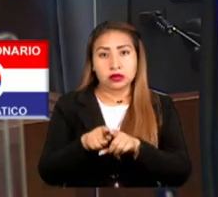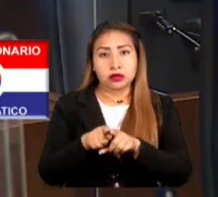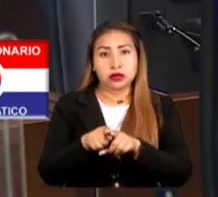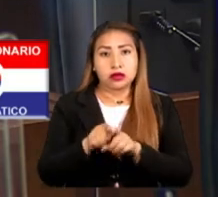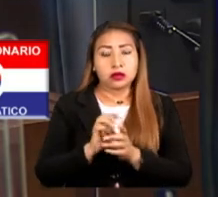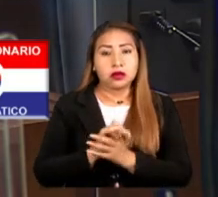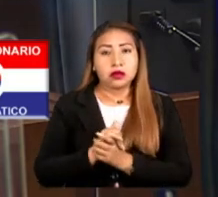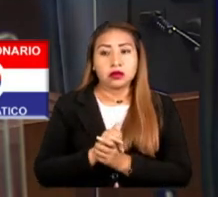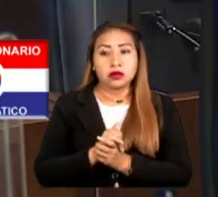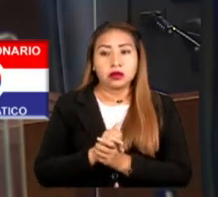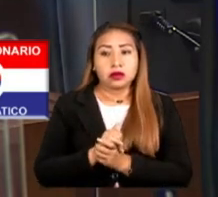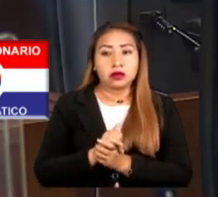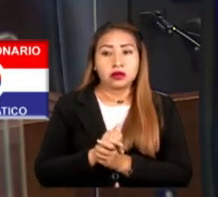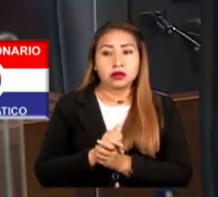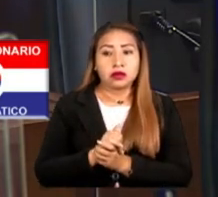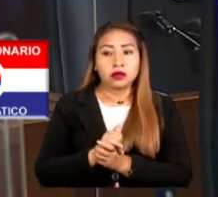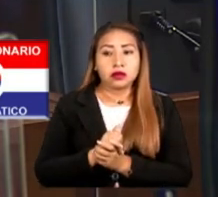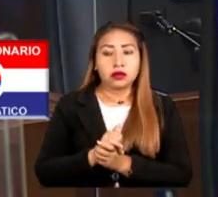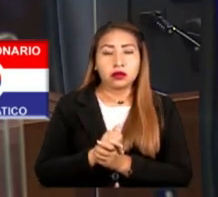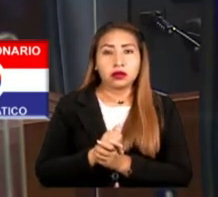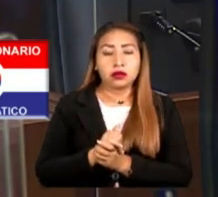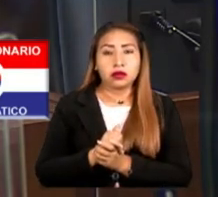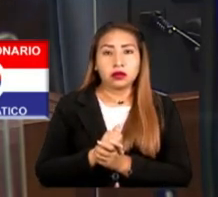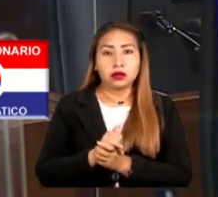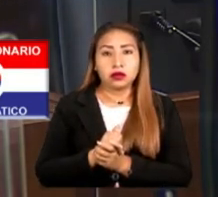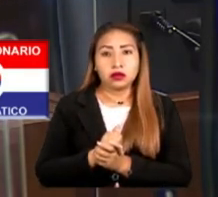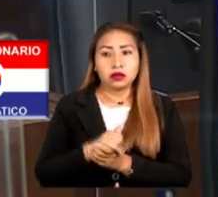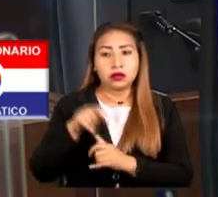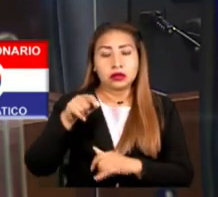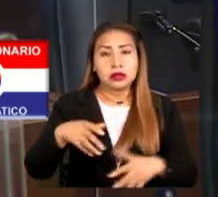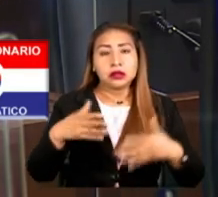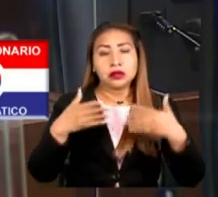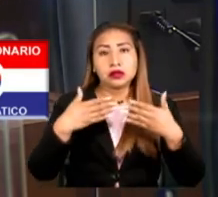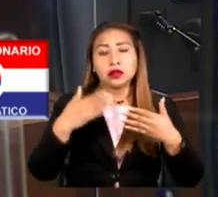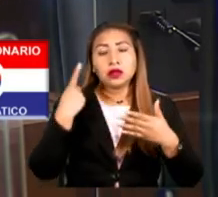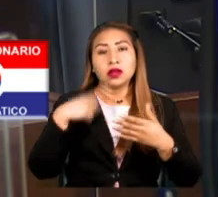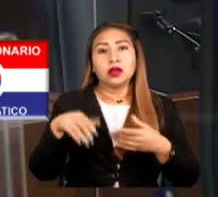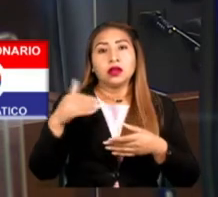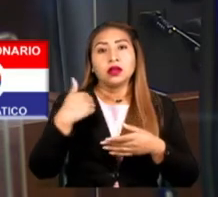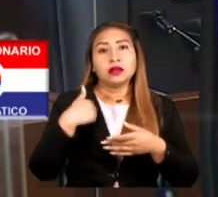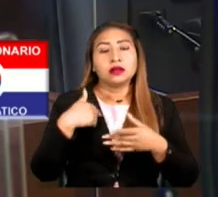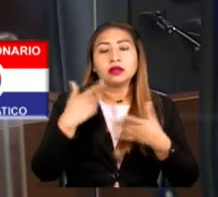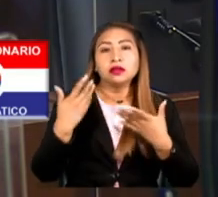que este cooperativismo en Panamá tiene que cumplir el rol